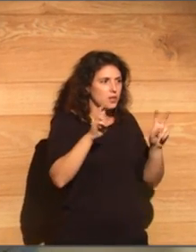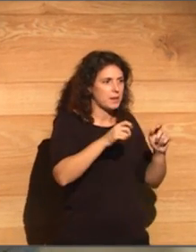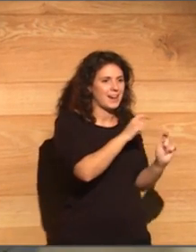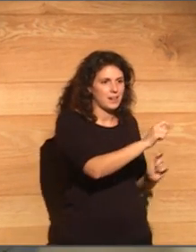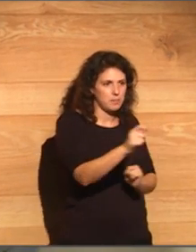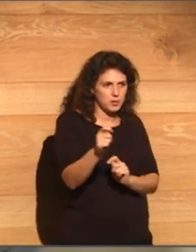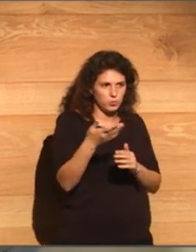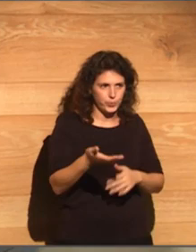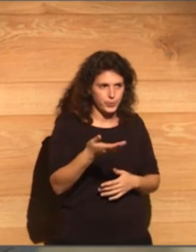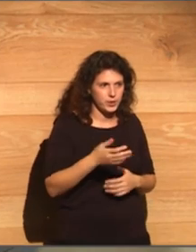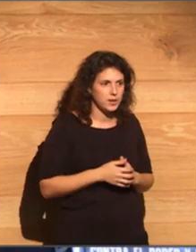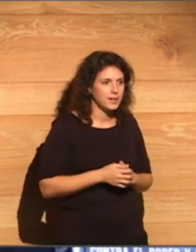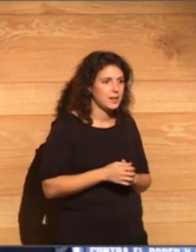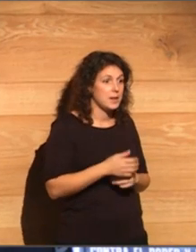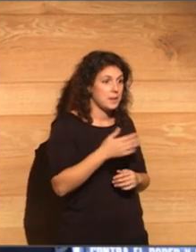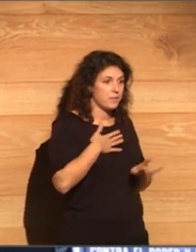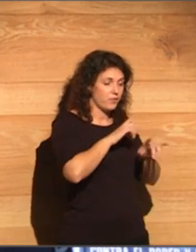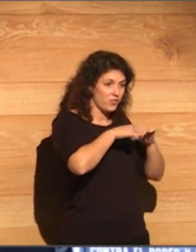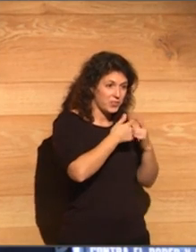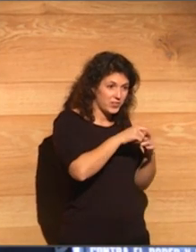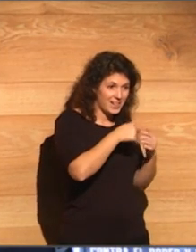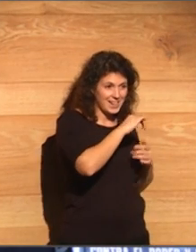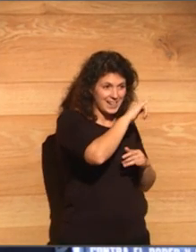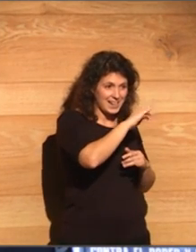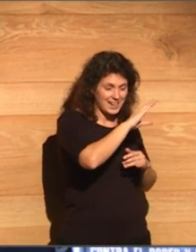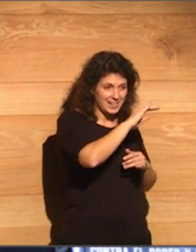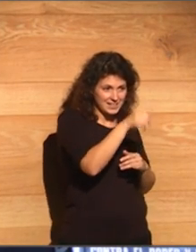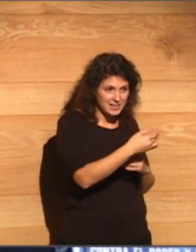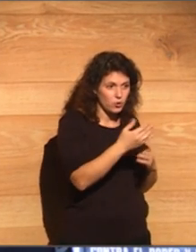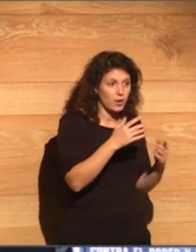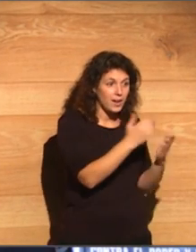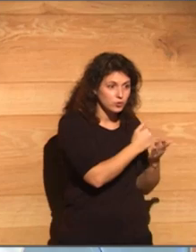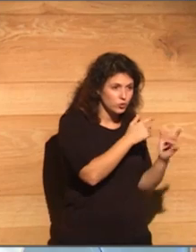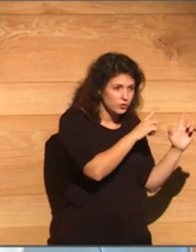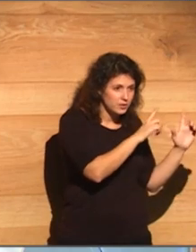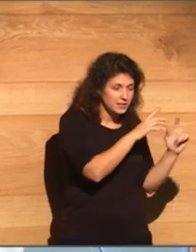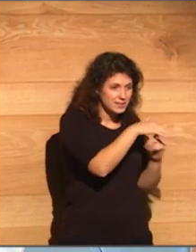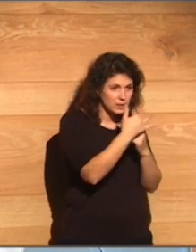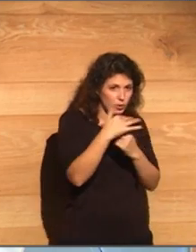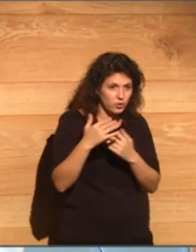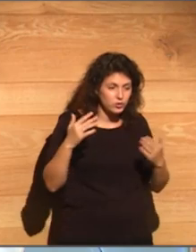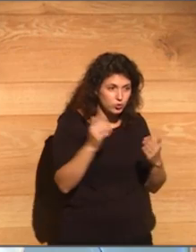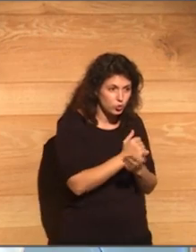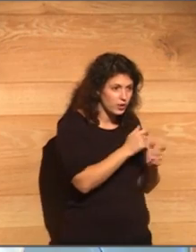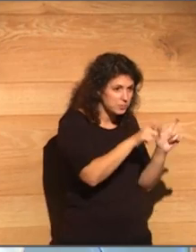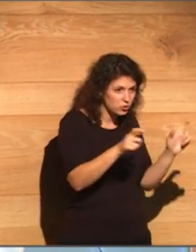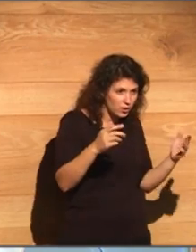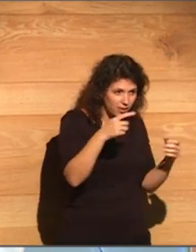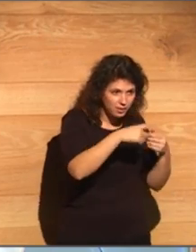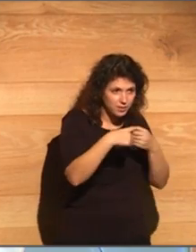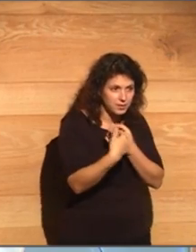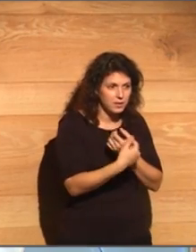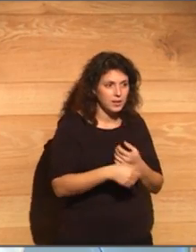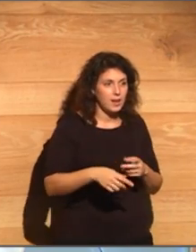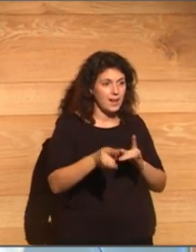No, espérame, menos Familia y Cansado están todos los cómicos del momento. Toda la comedia del momento, pero nosotros está todo el mundo, todo el mundo. ¿Os llamaron?